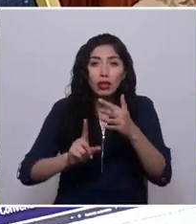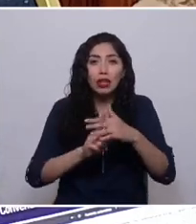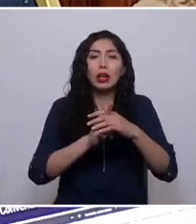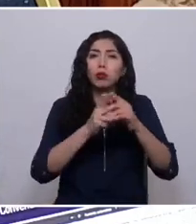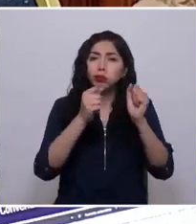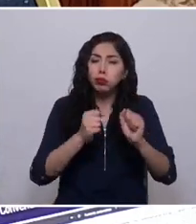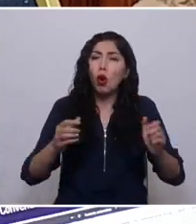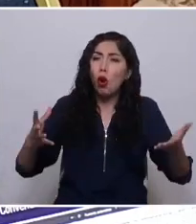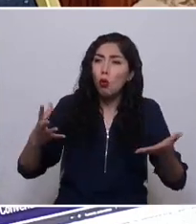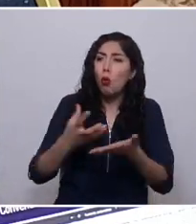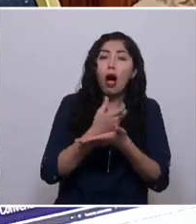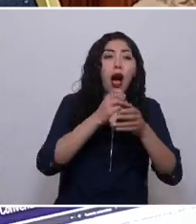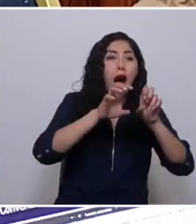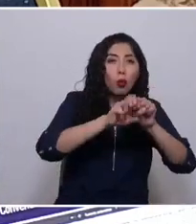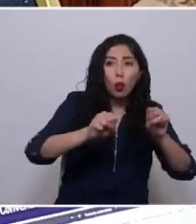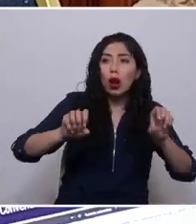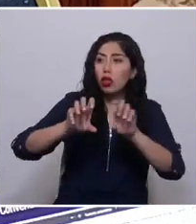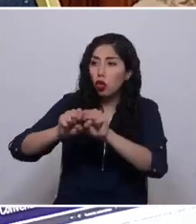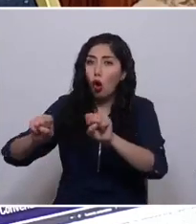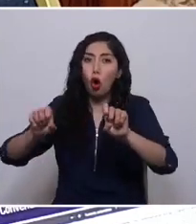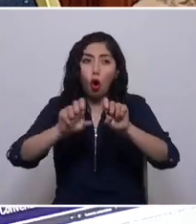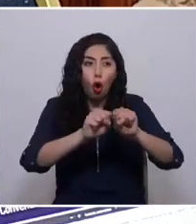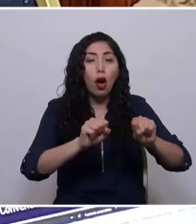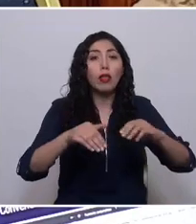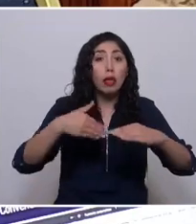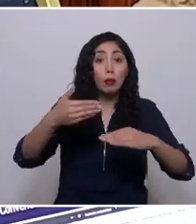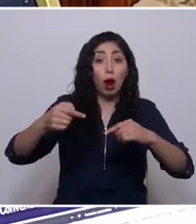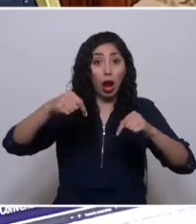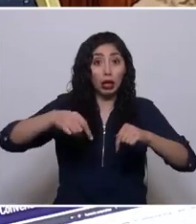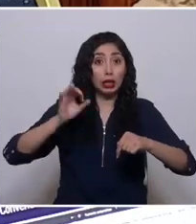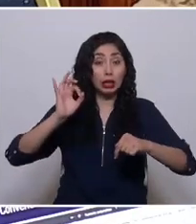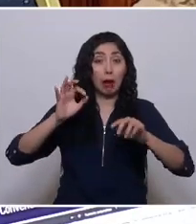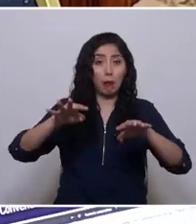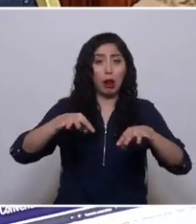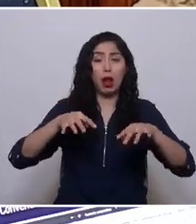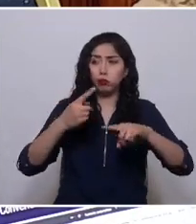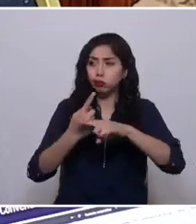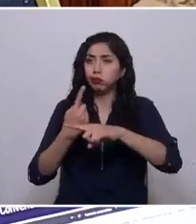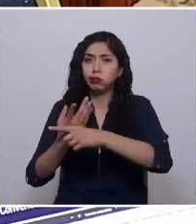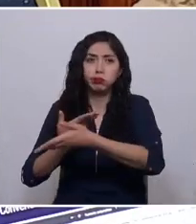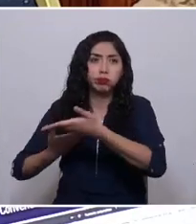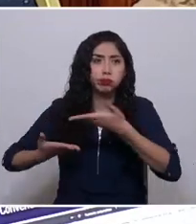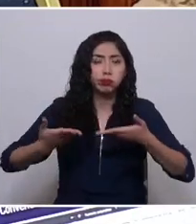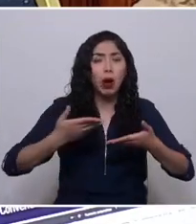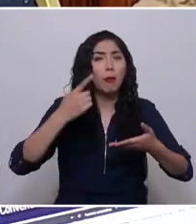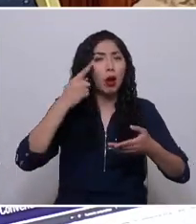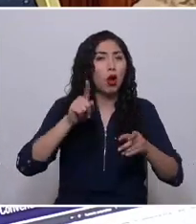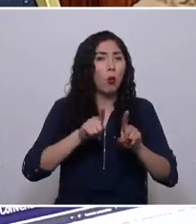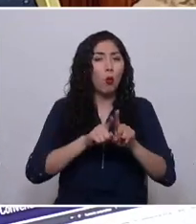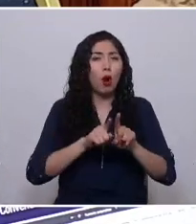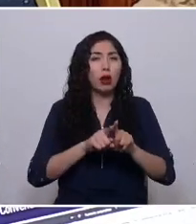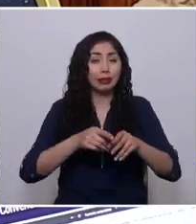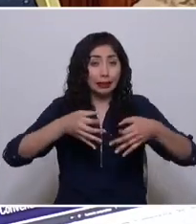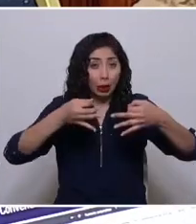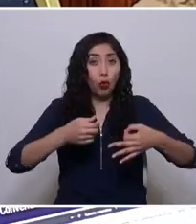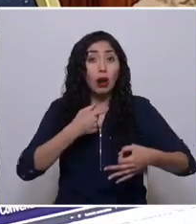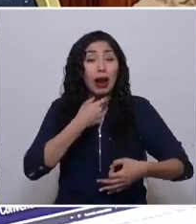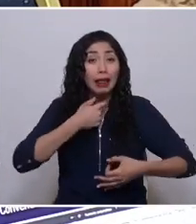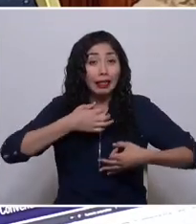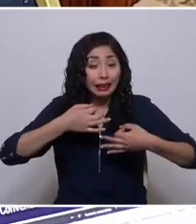serán sometidos a esta Asamblea, todavía está lejos de garantizar que la nueva Constitución asegure a cabalidad la